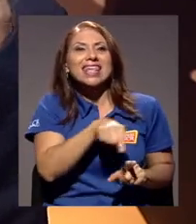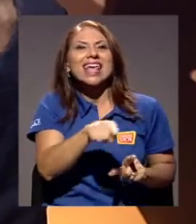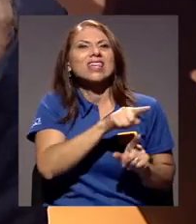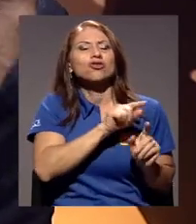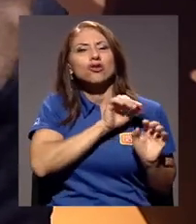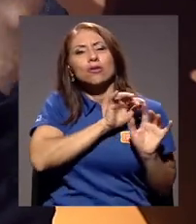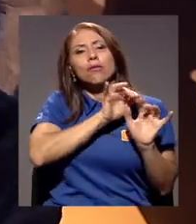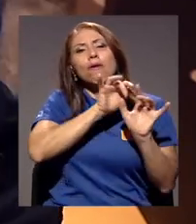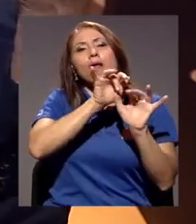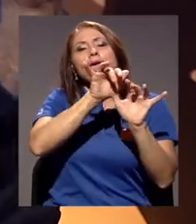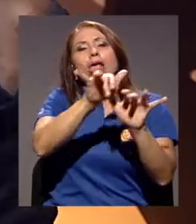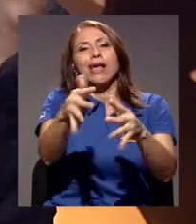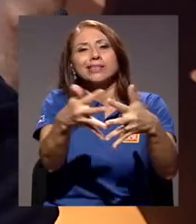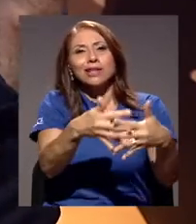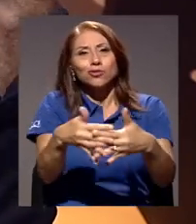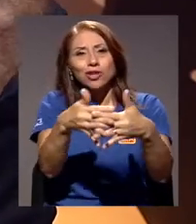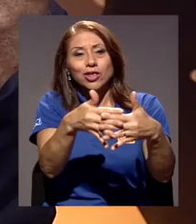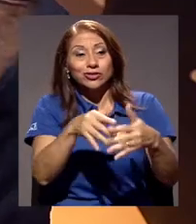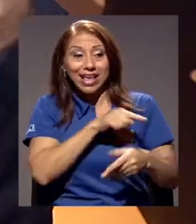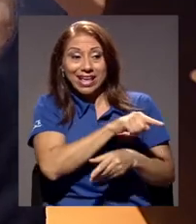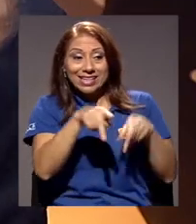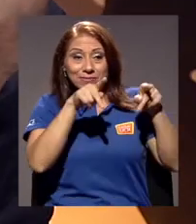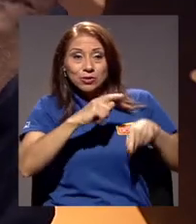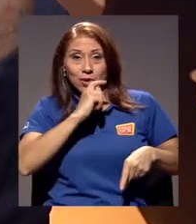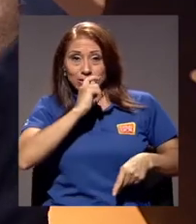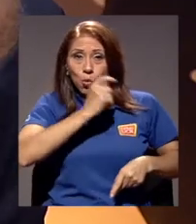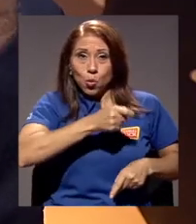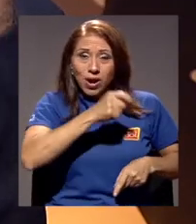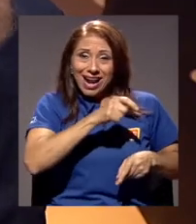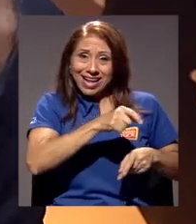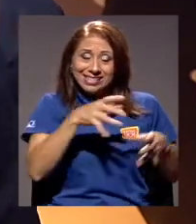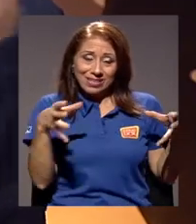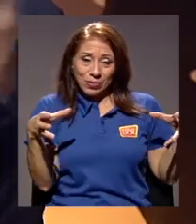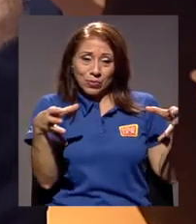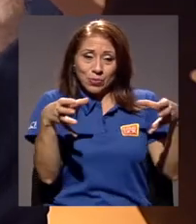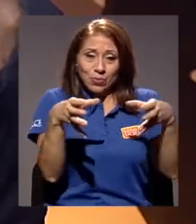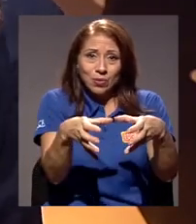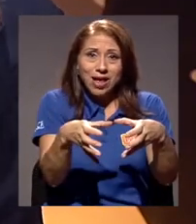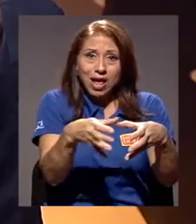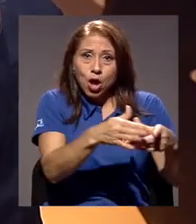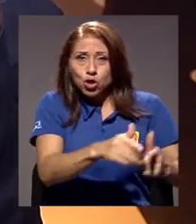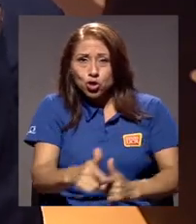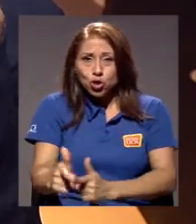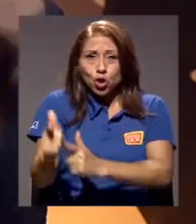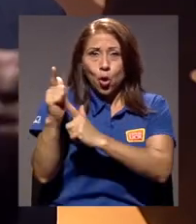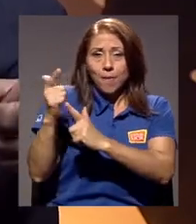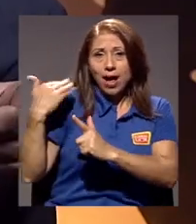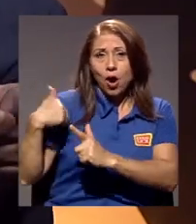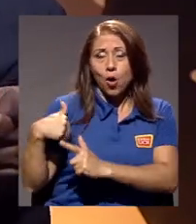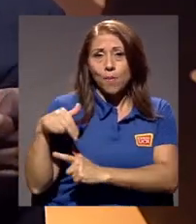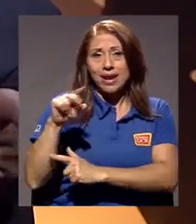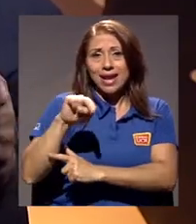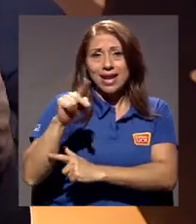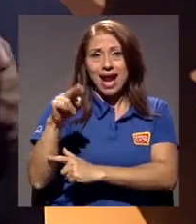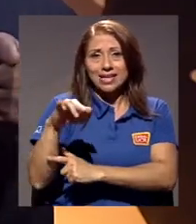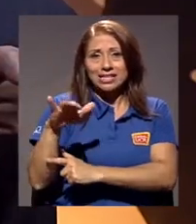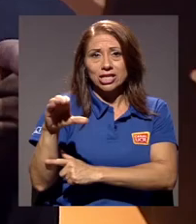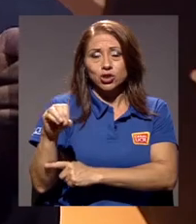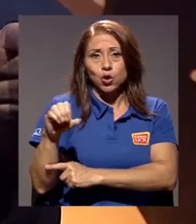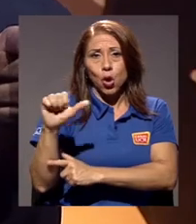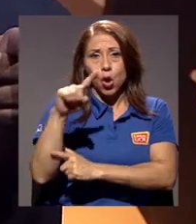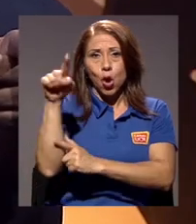y esos inmigrantes húngaros forman la tropa de narciso lópez para invadir cuba en el